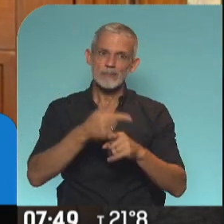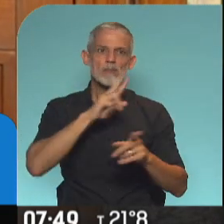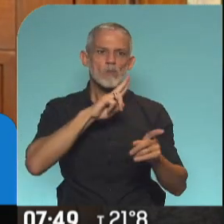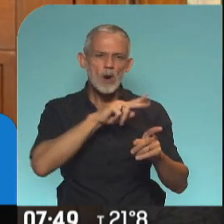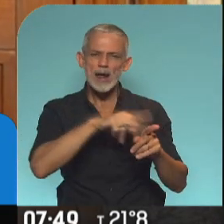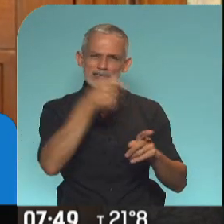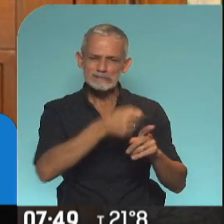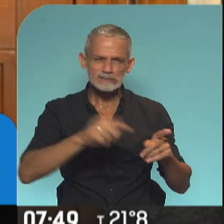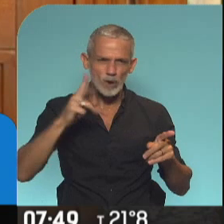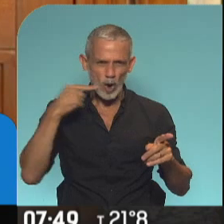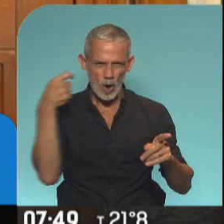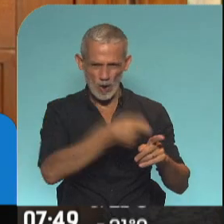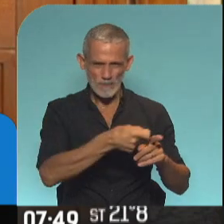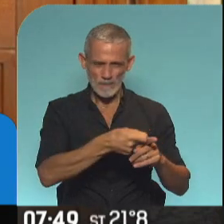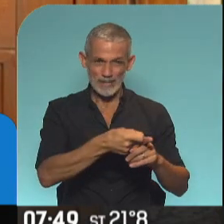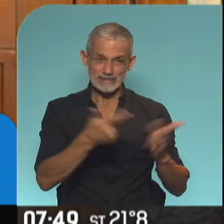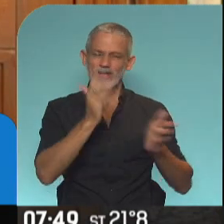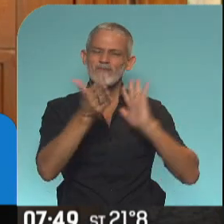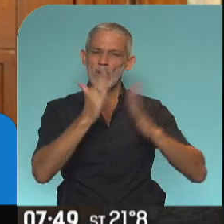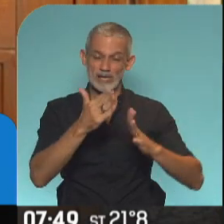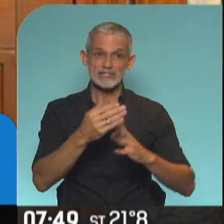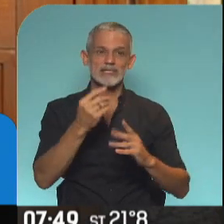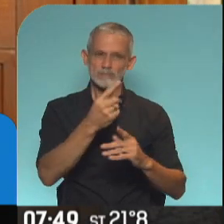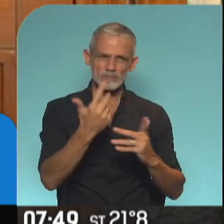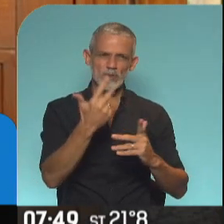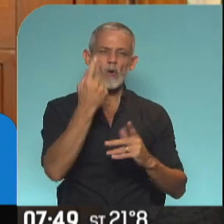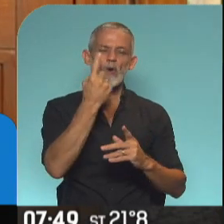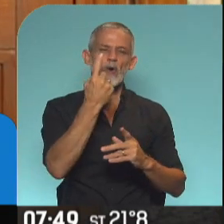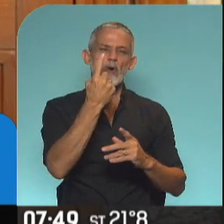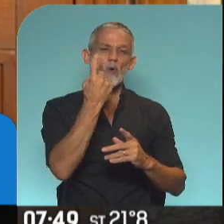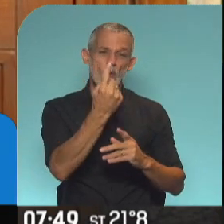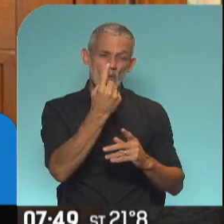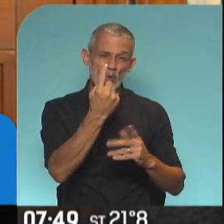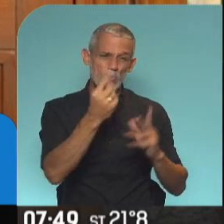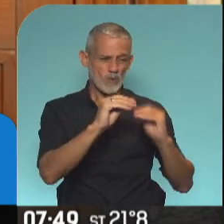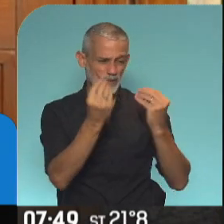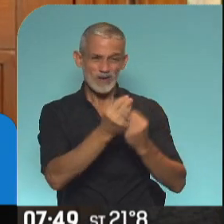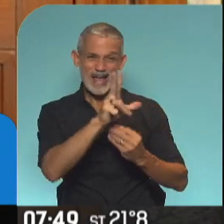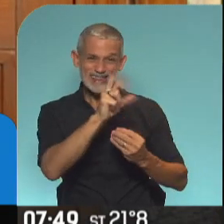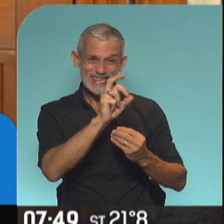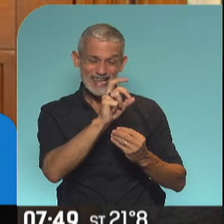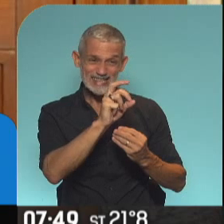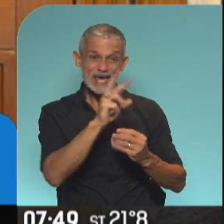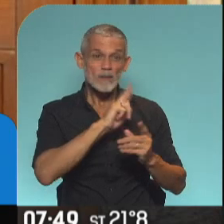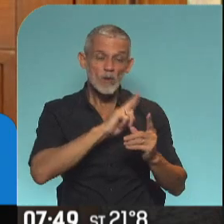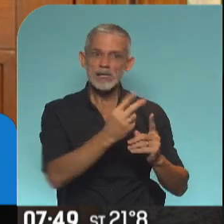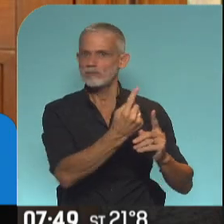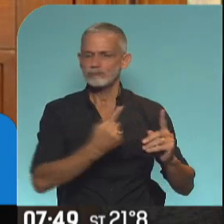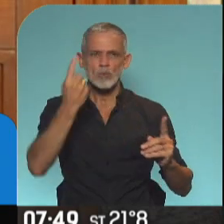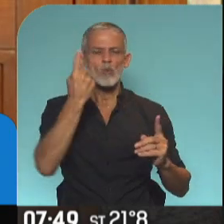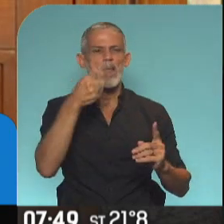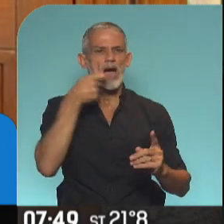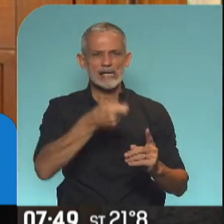la violencia de género. En Argentina, 1 de cada 30 mujeres es asesinada cada 30 horas y la verdad que es una cifra